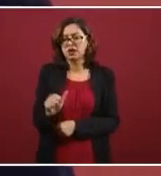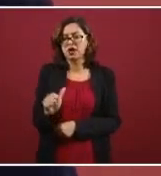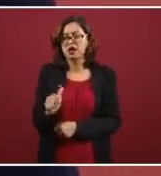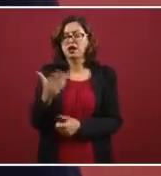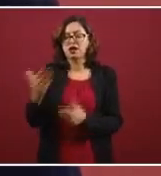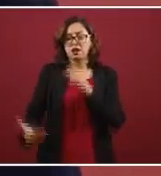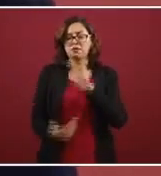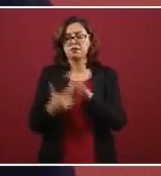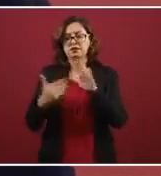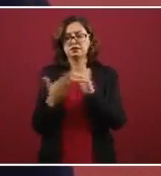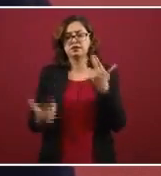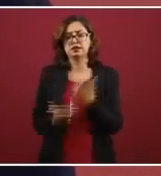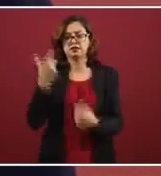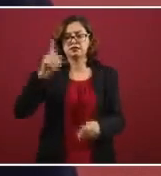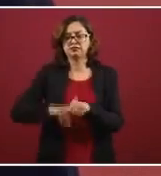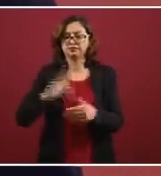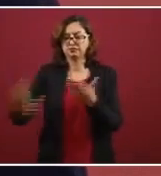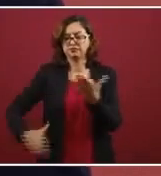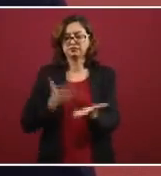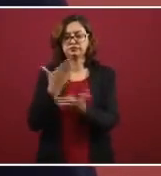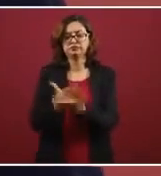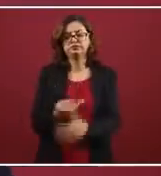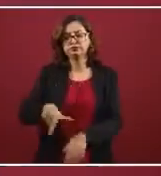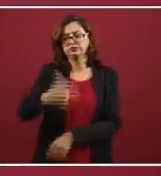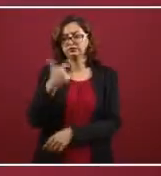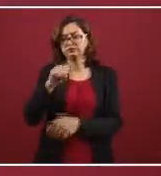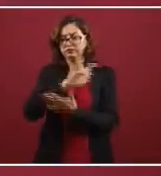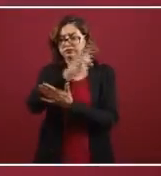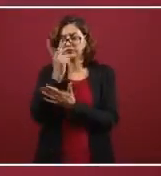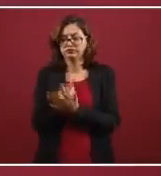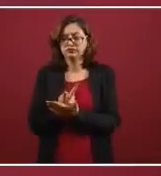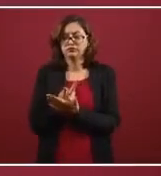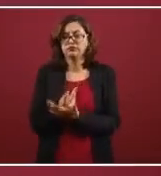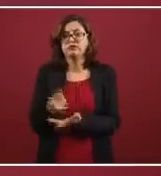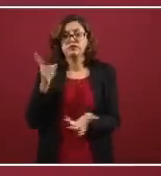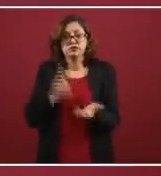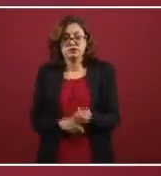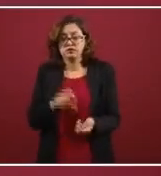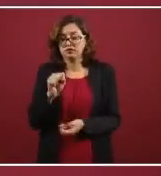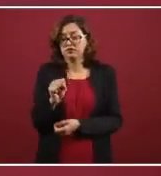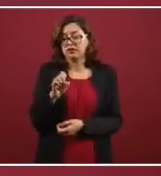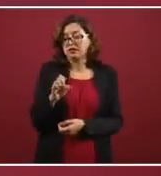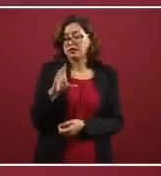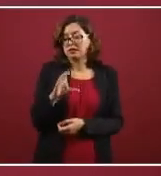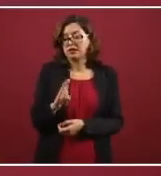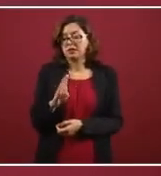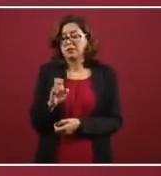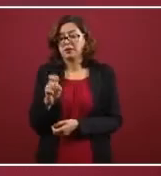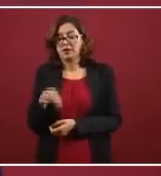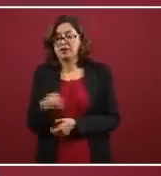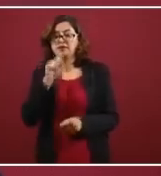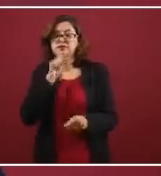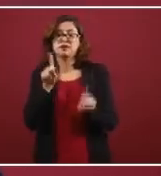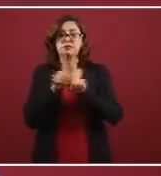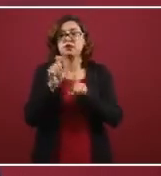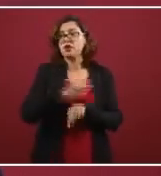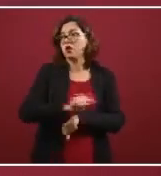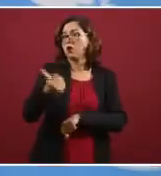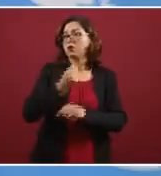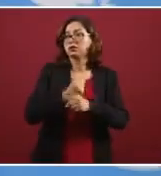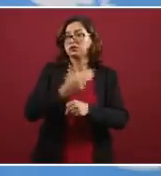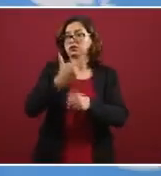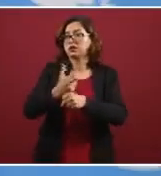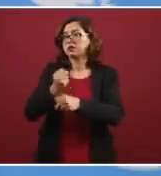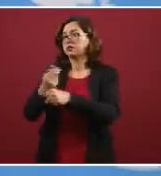Mesa Nacional, los 12 programas que se están llevando adelante, no solo por la Secretaría de Bienestar, sino también por las otras secretarías,